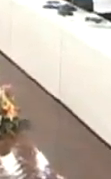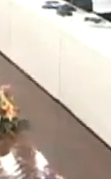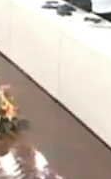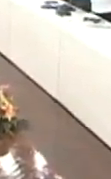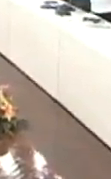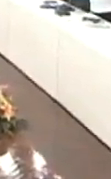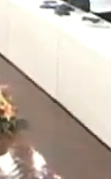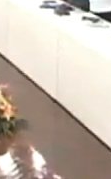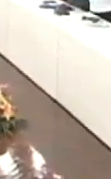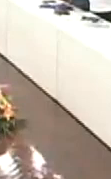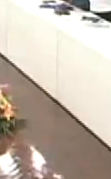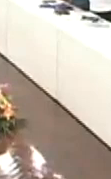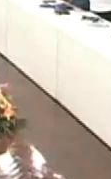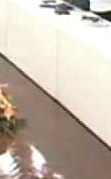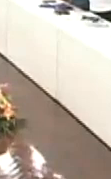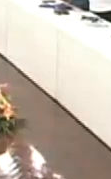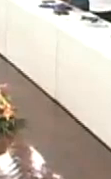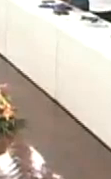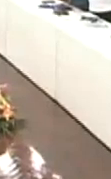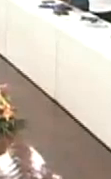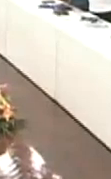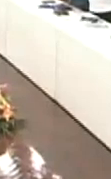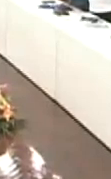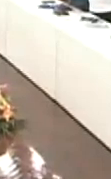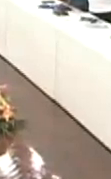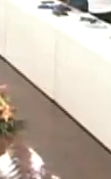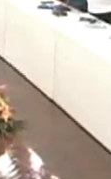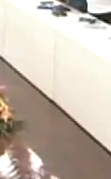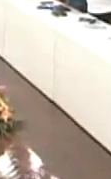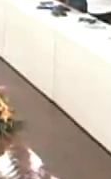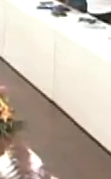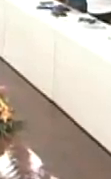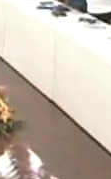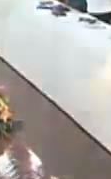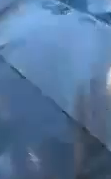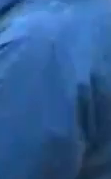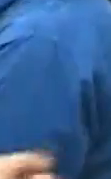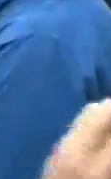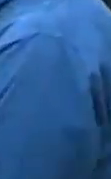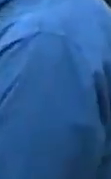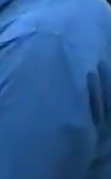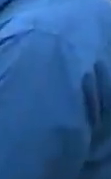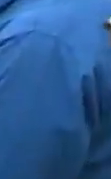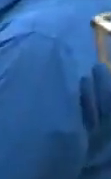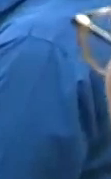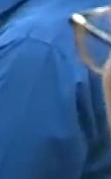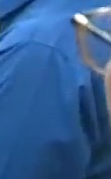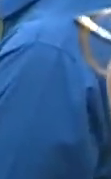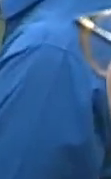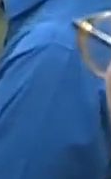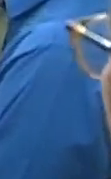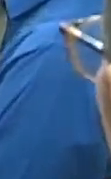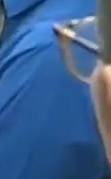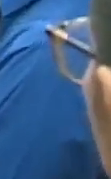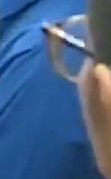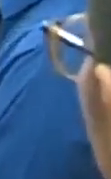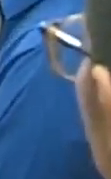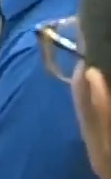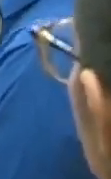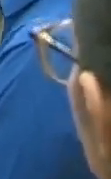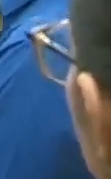del Poder Popular que vienen trabajando desde el Parlamento venezolano, comisión que está presidida por la diputada Blanca Ecaut y como